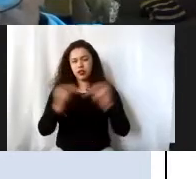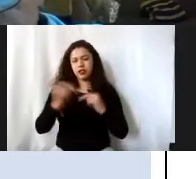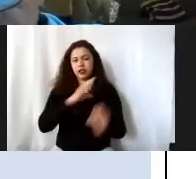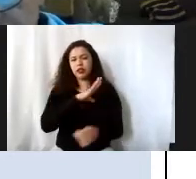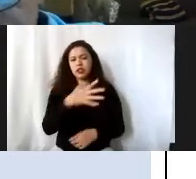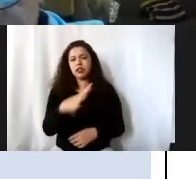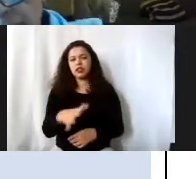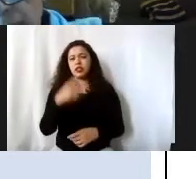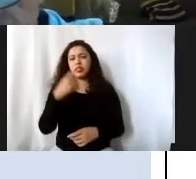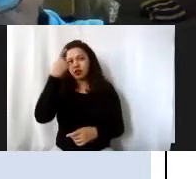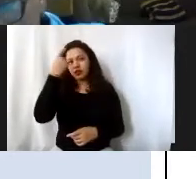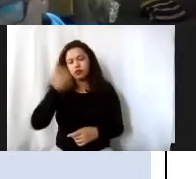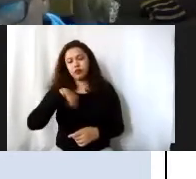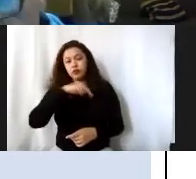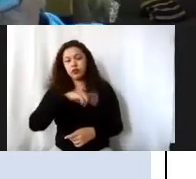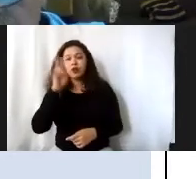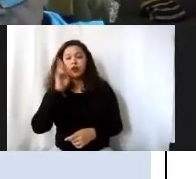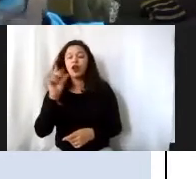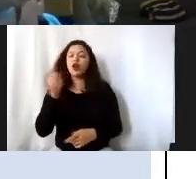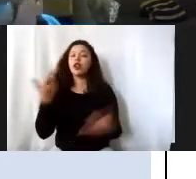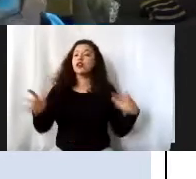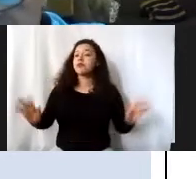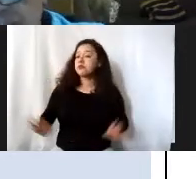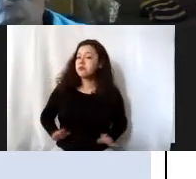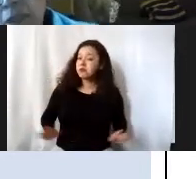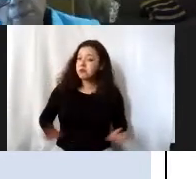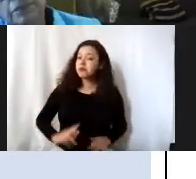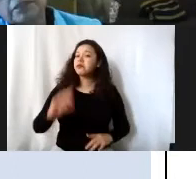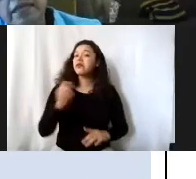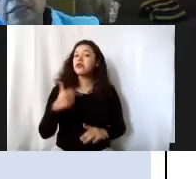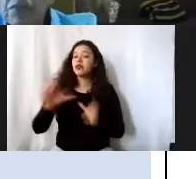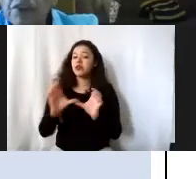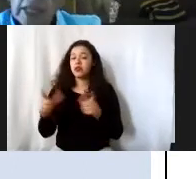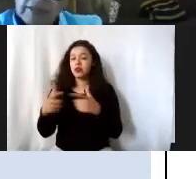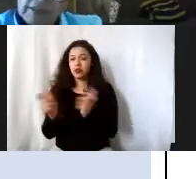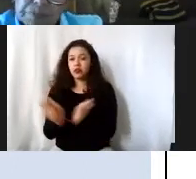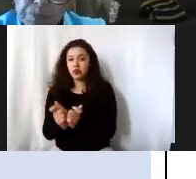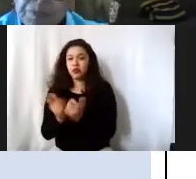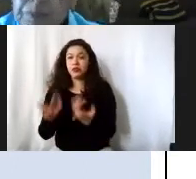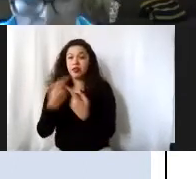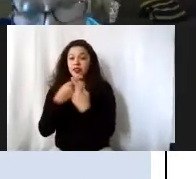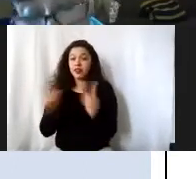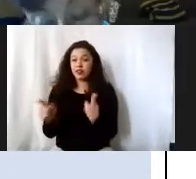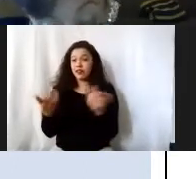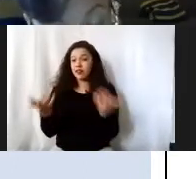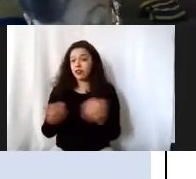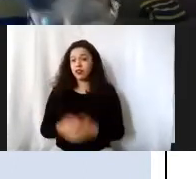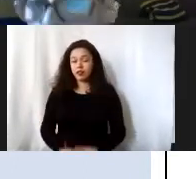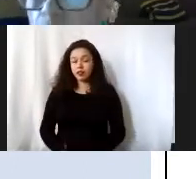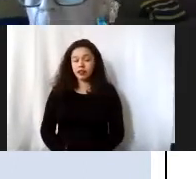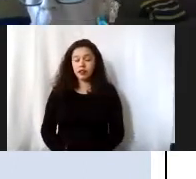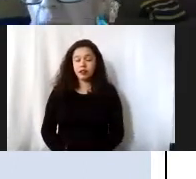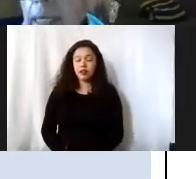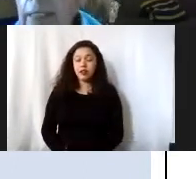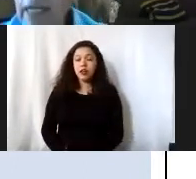estamos viendo que en otras condiciones, en otra población, pues es diferente. Así